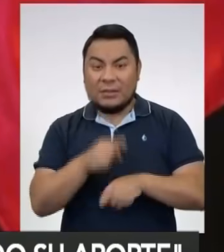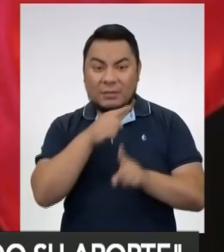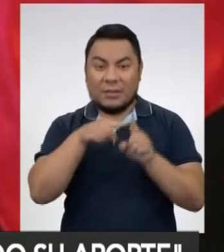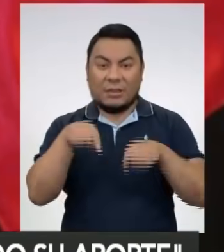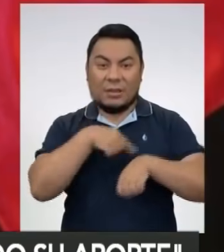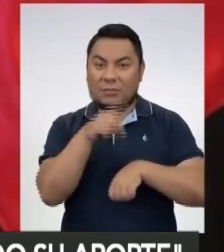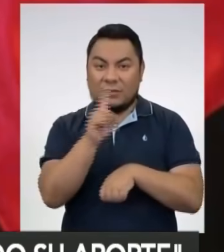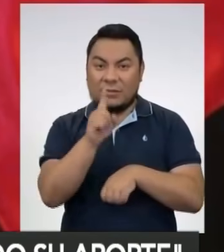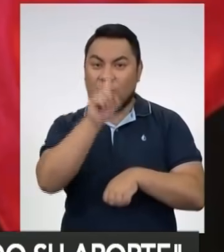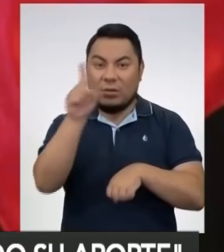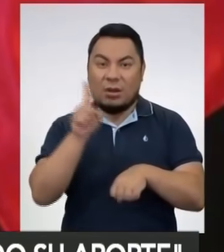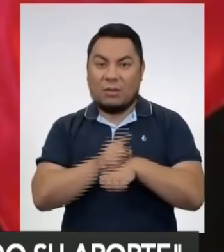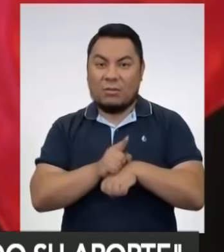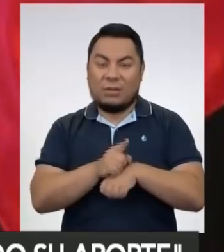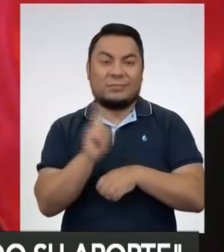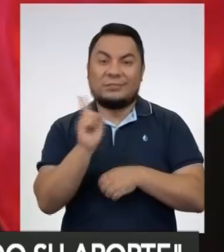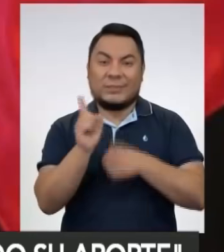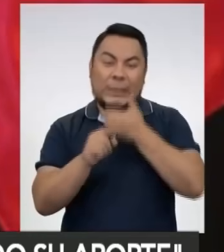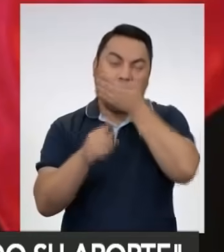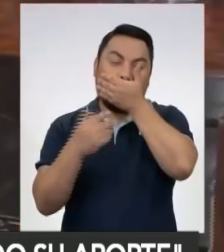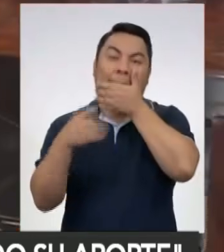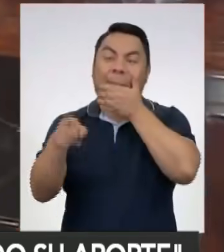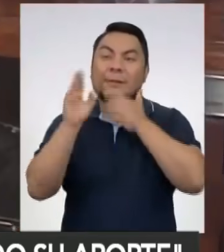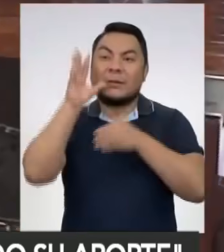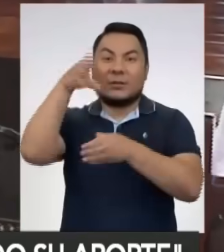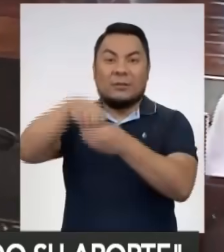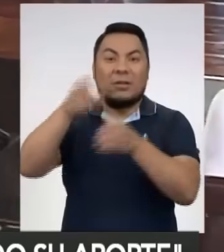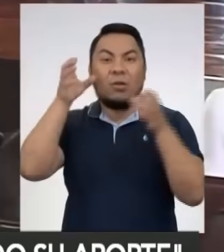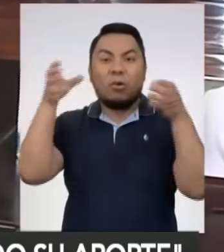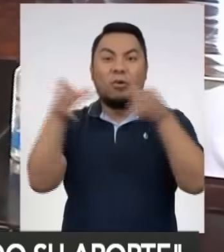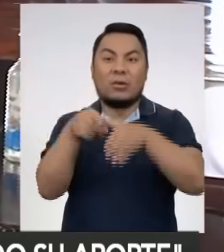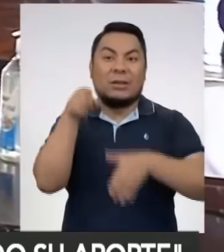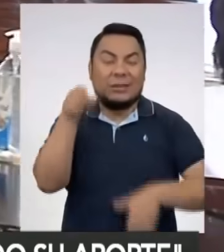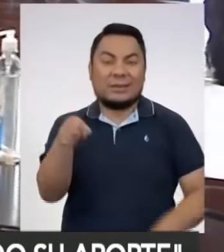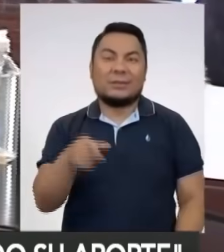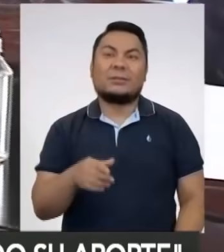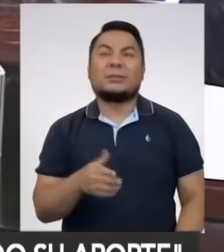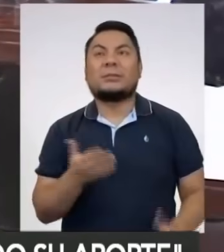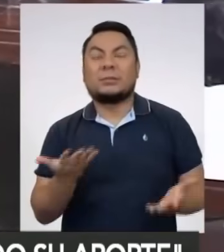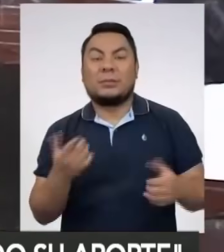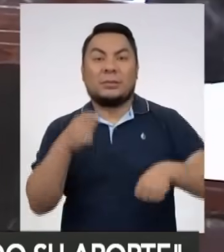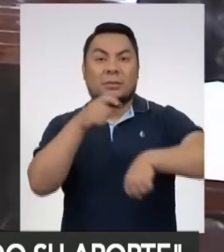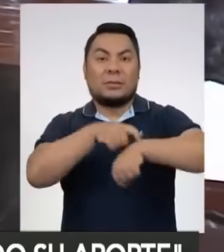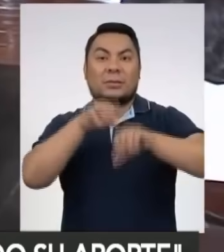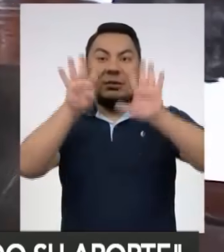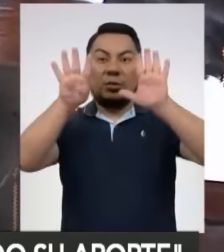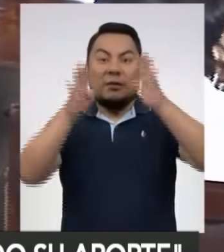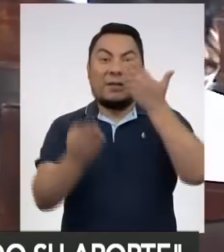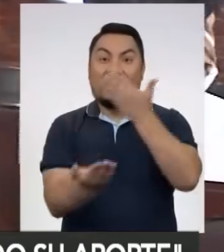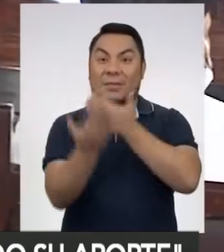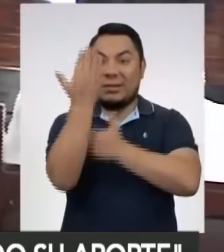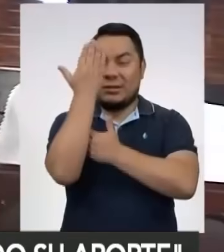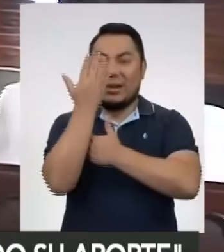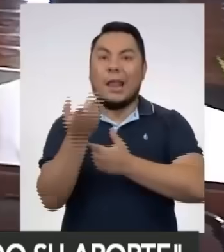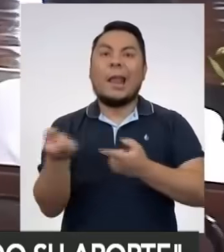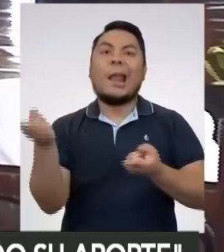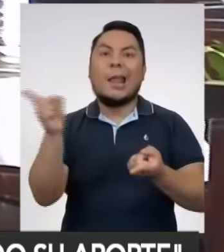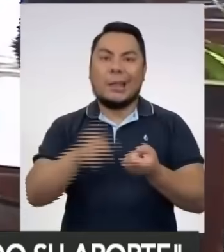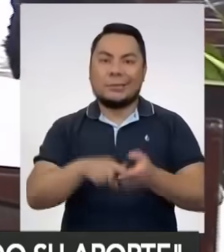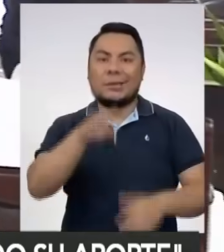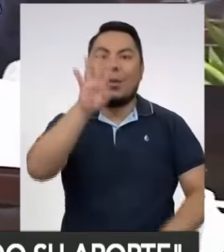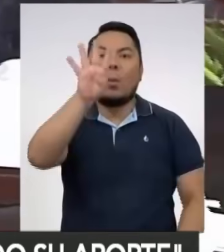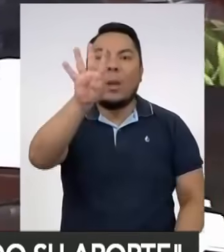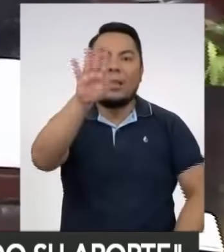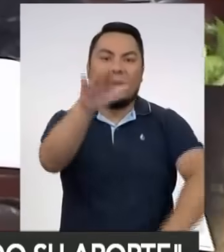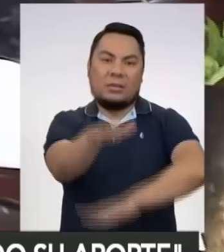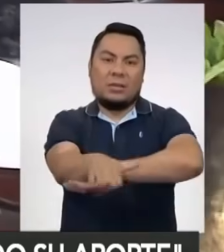hora, ni una hora. Han estado en el Congreso de la República desde las 9 de la mañana hasta las 4 de la